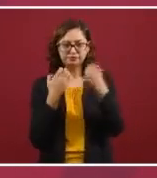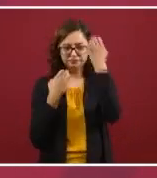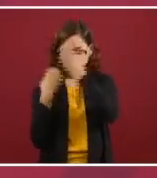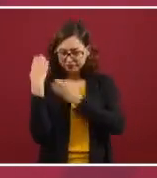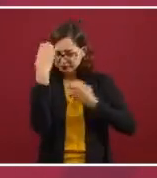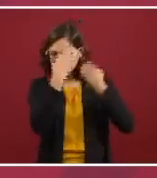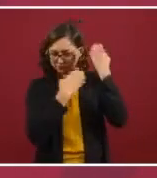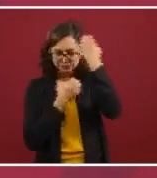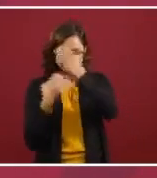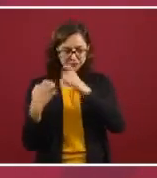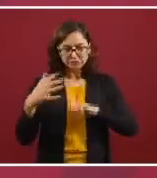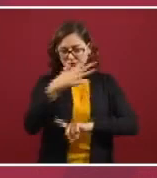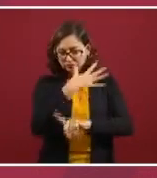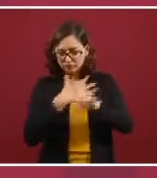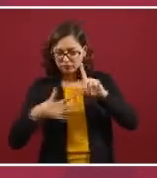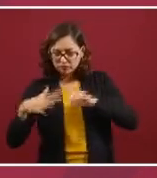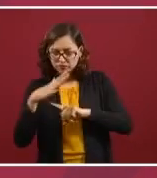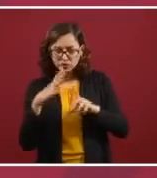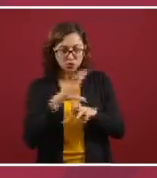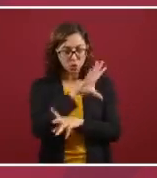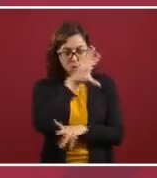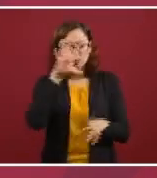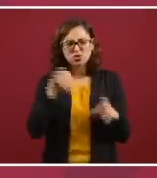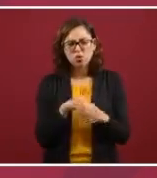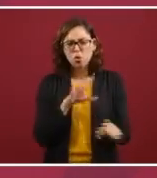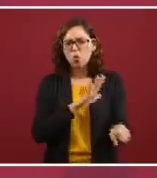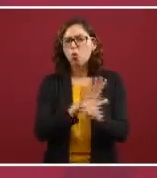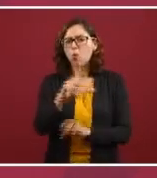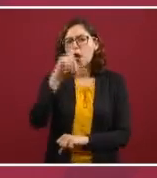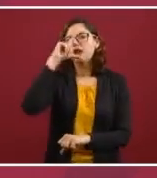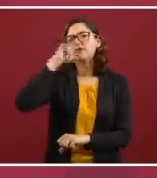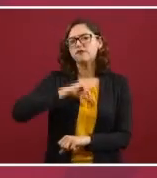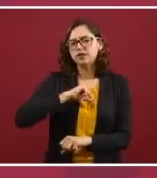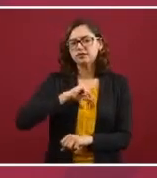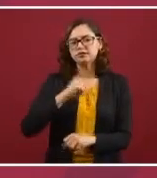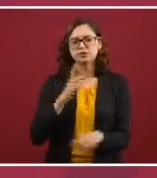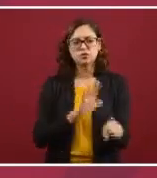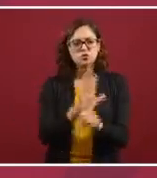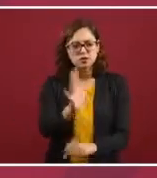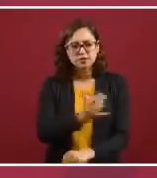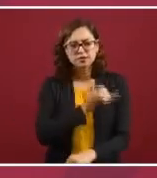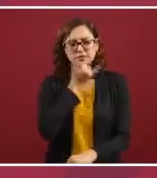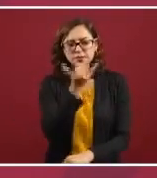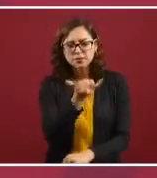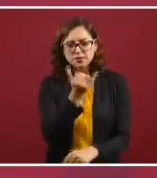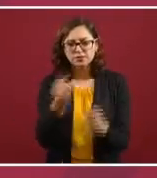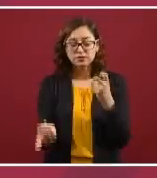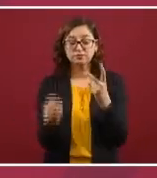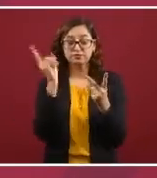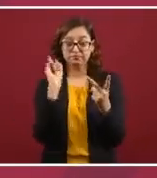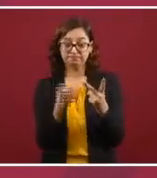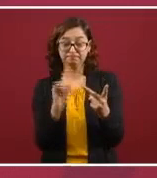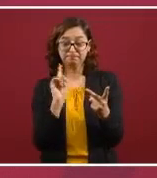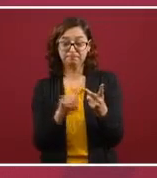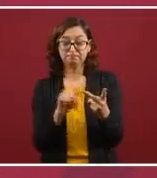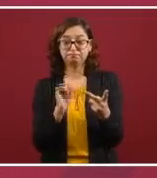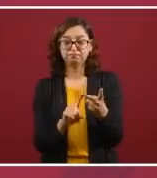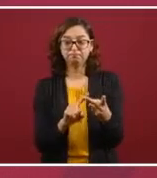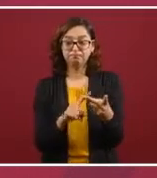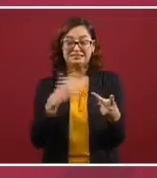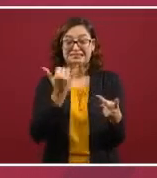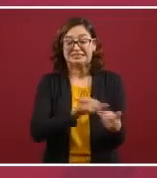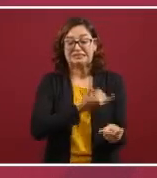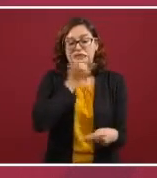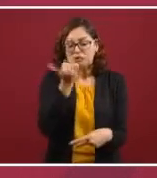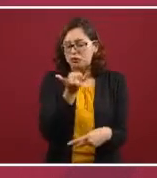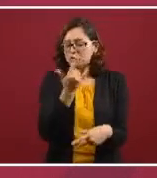analizar la falla del operativo y lo otro, la decisión que se